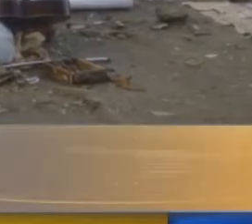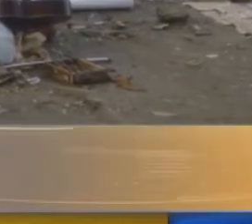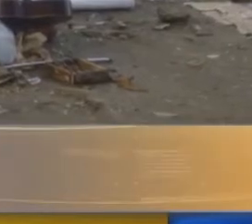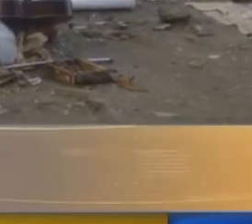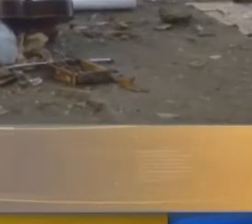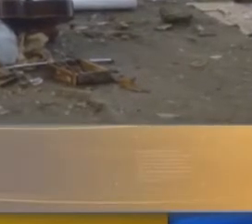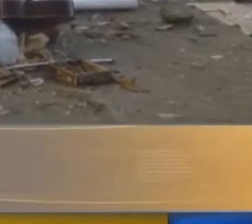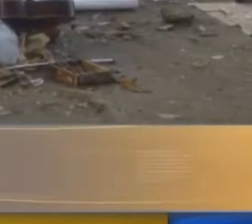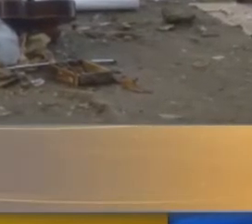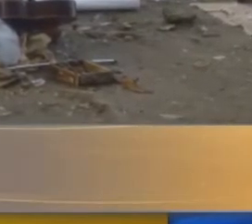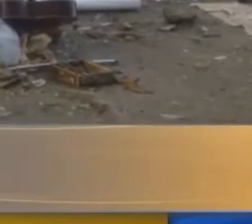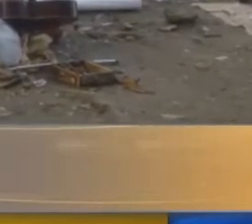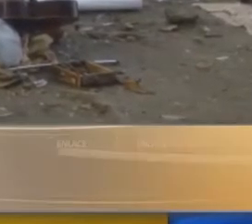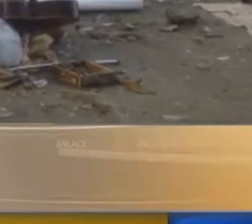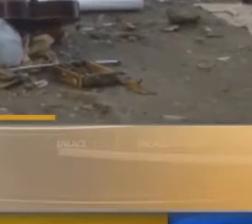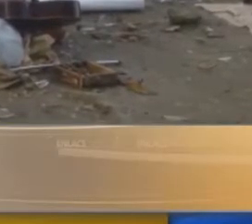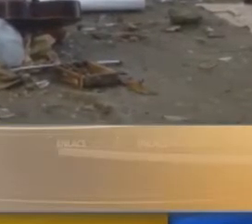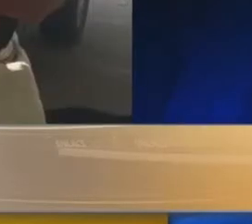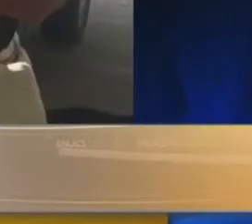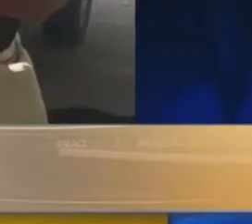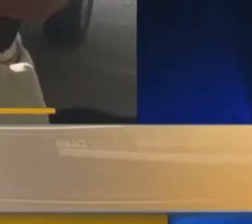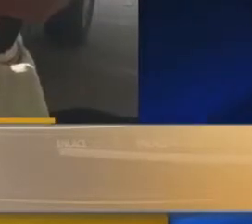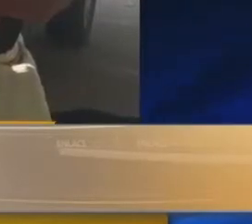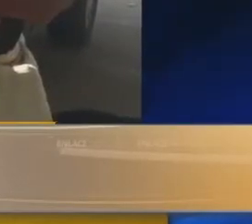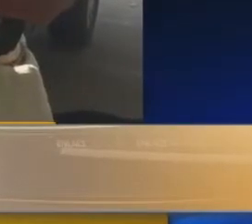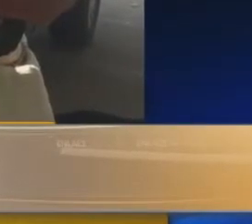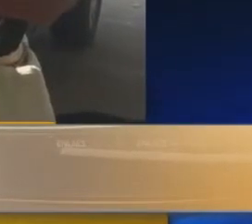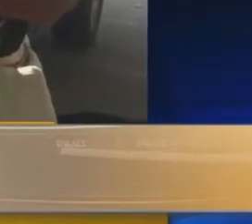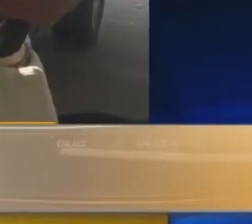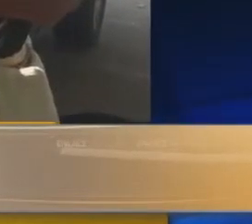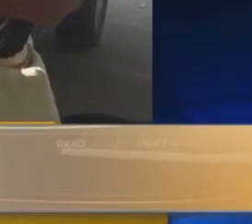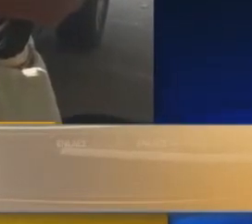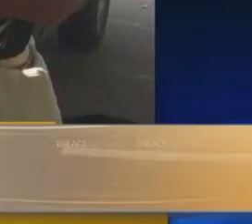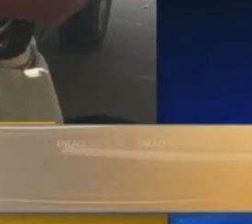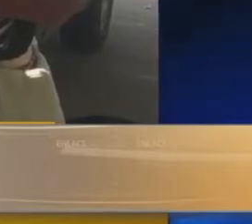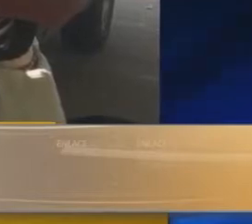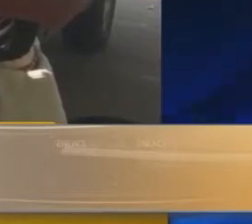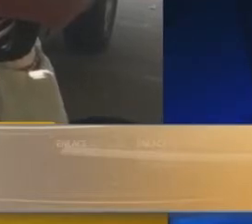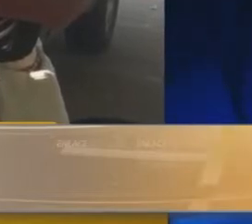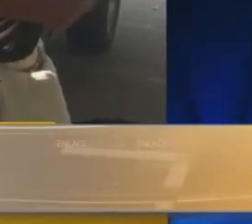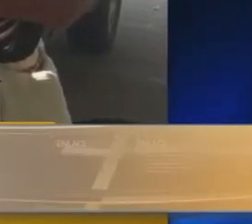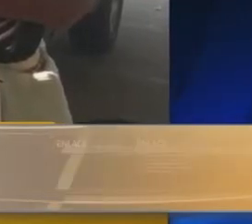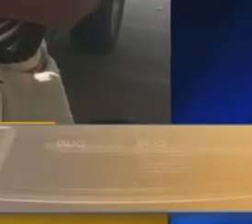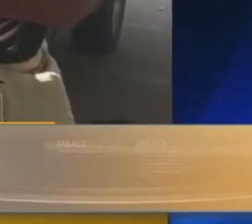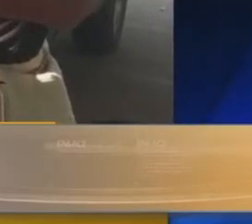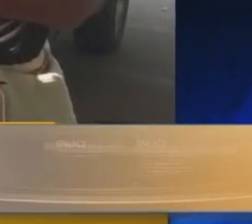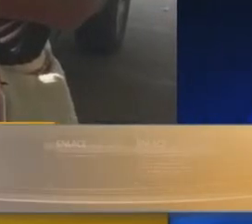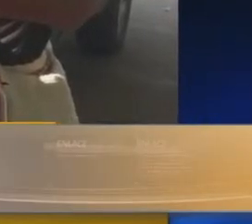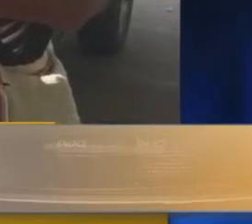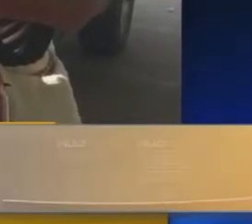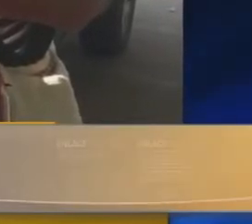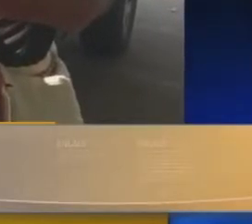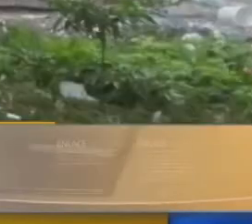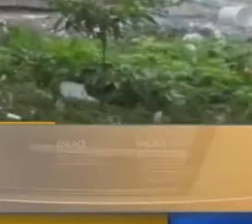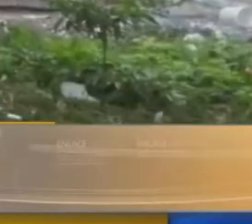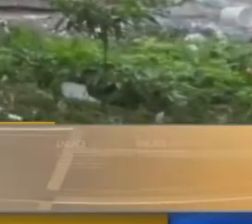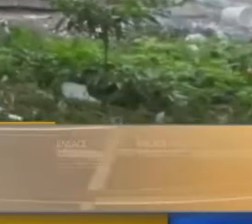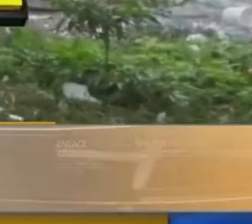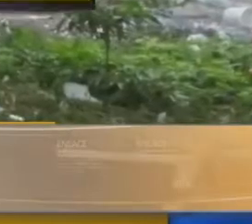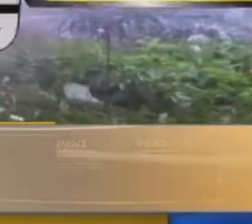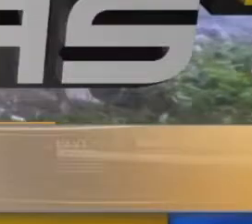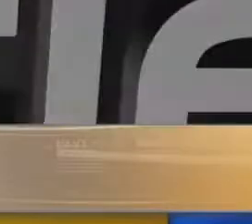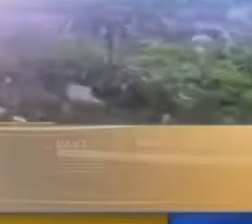La Asociación Nacional de Ayuda Solidaria ANDA Seccional Barranca Bermeja aseguró que hay 6 casos de VIH en habitantes de